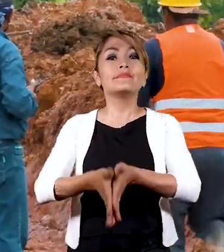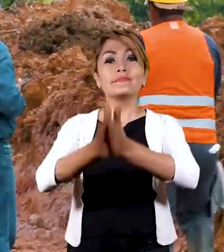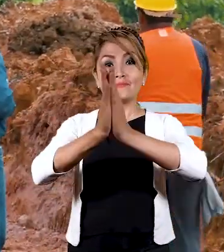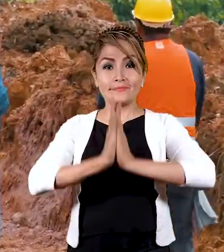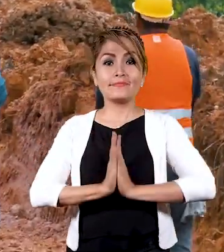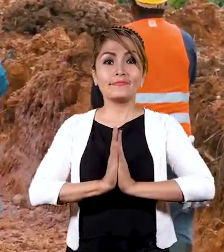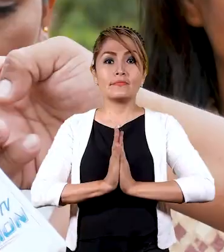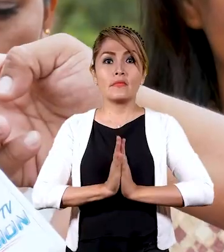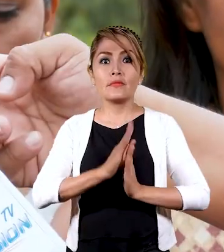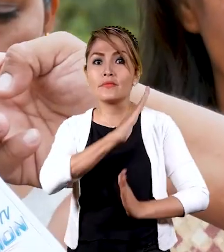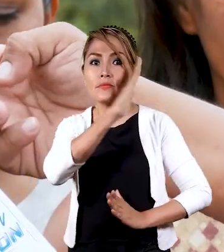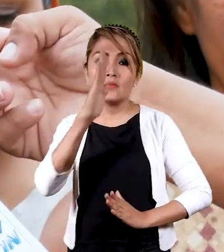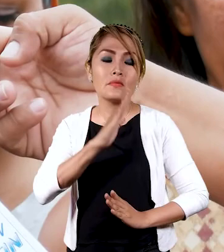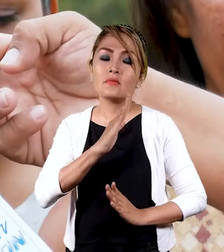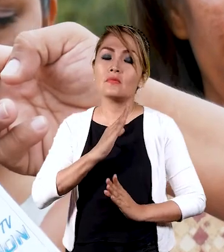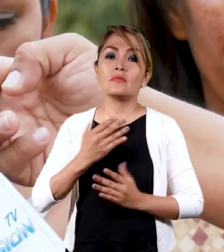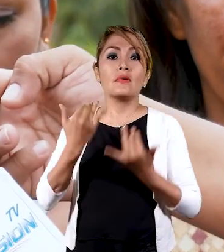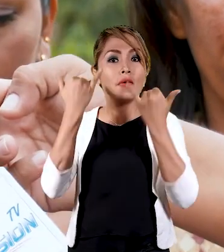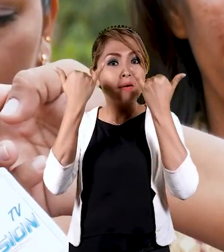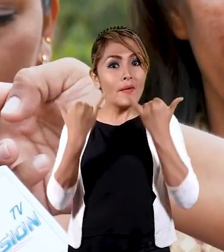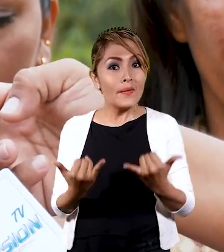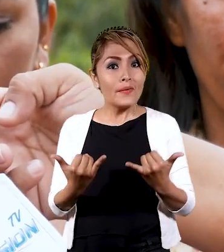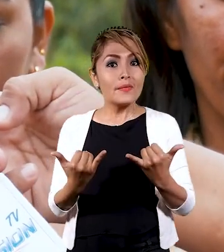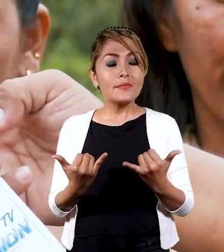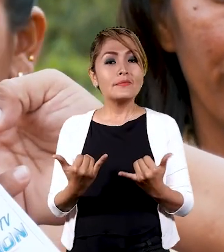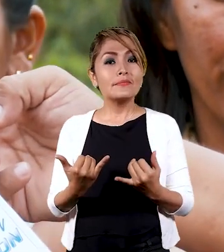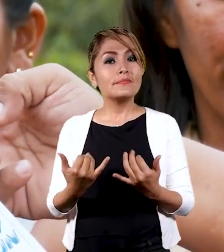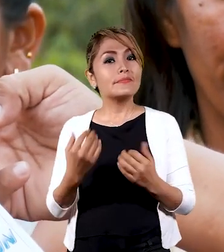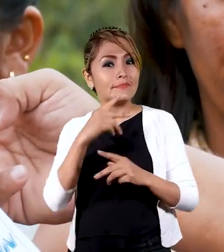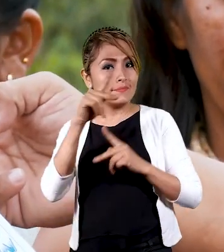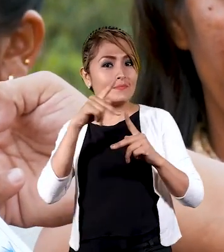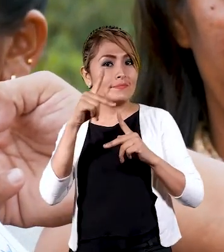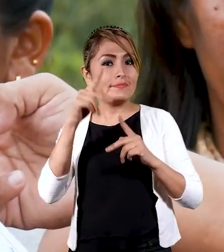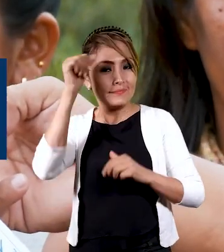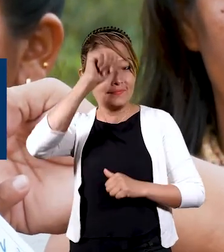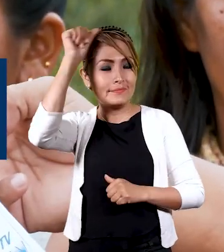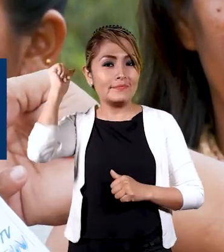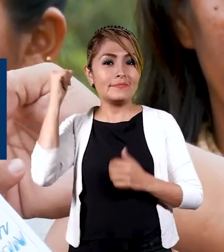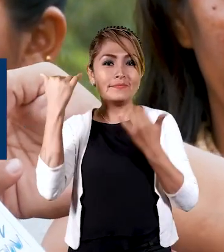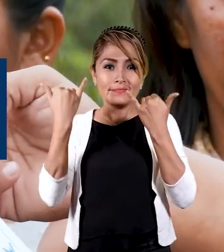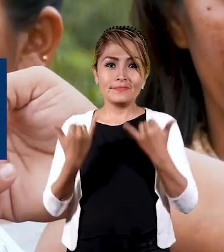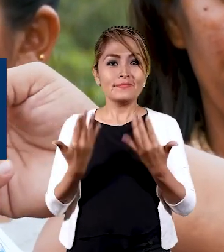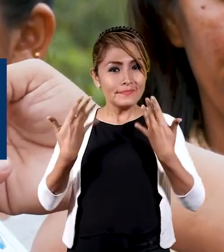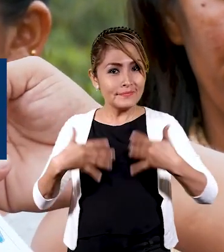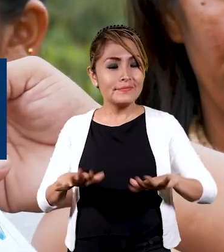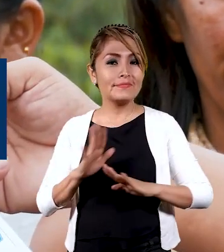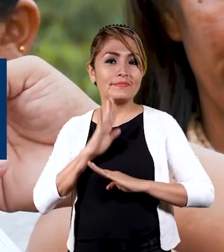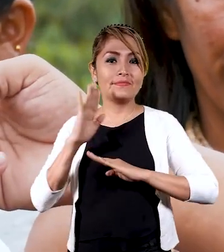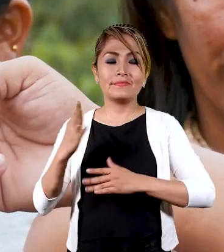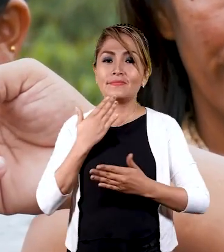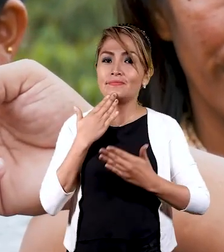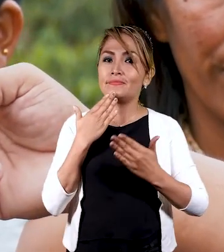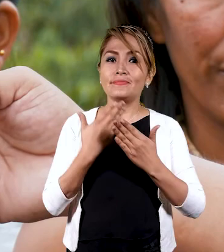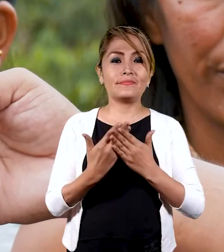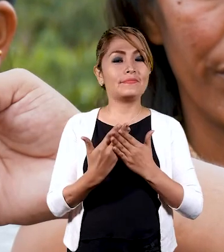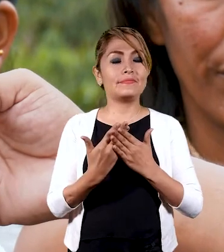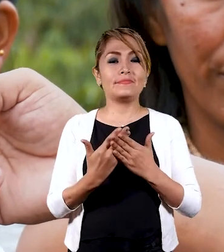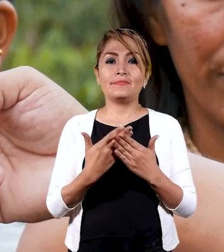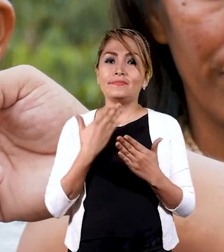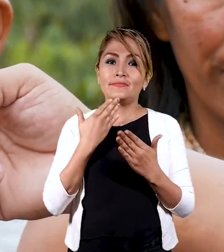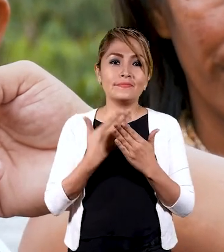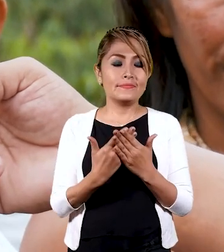pero nunca se hizo realidad y ahora en la actualidad se ha hecho realidad. Creo que por eso lo que digo, estamos agradecidos por esta obra